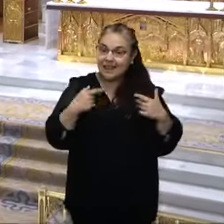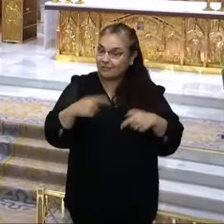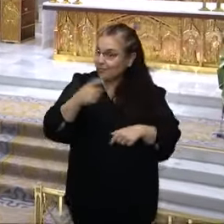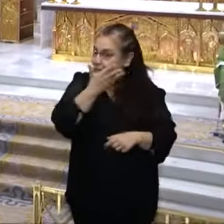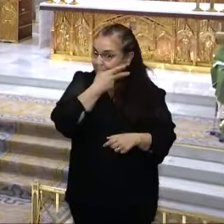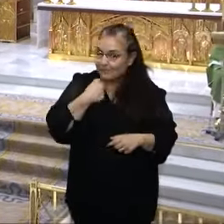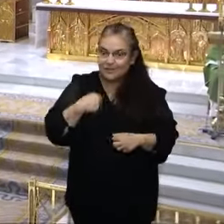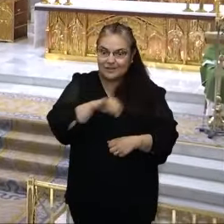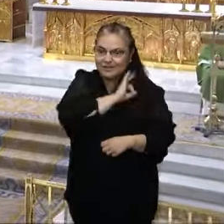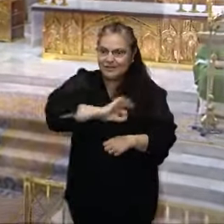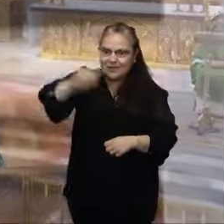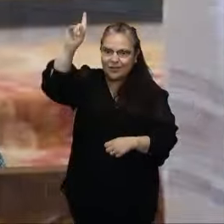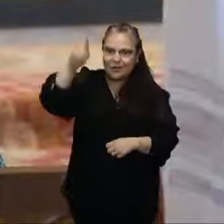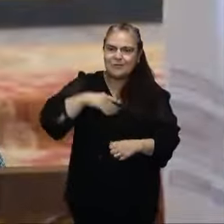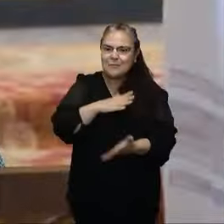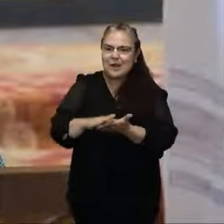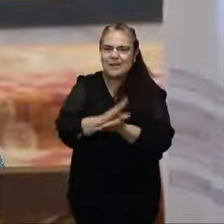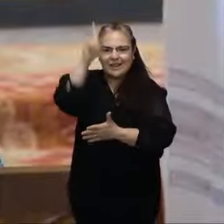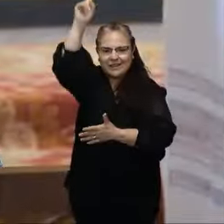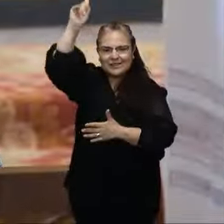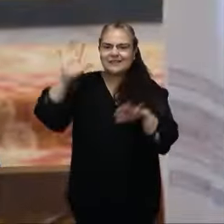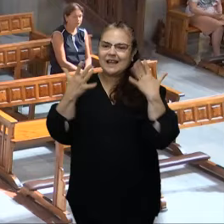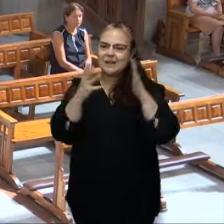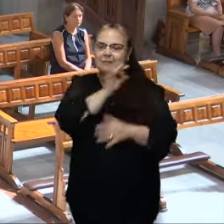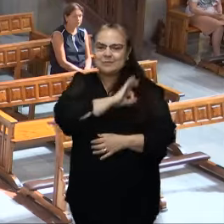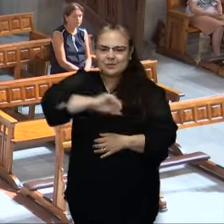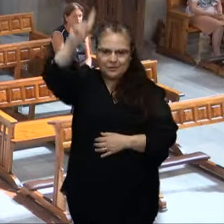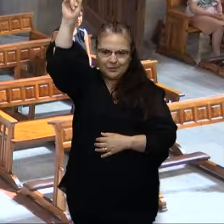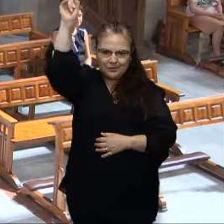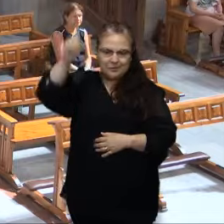al Señor. Palabra de Dios.